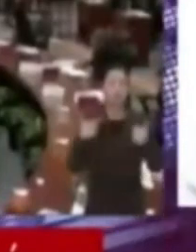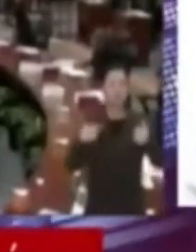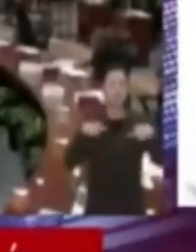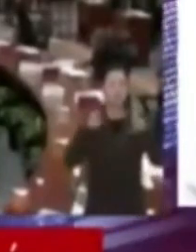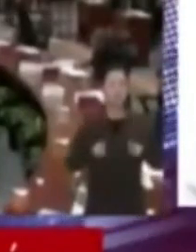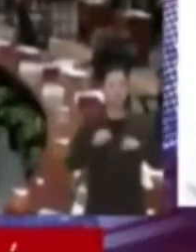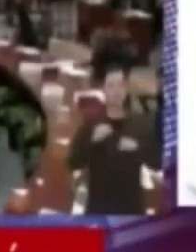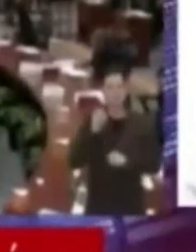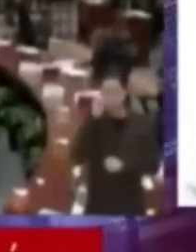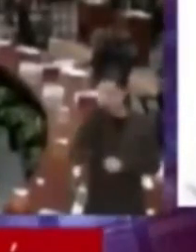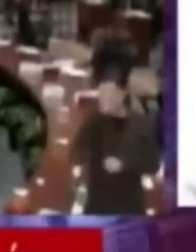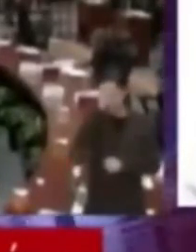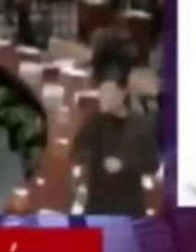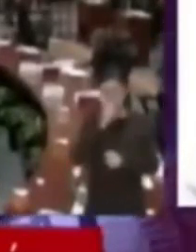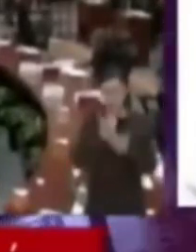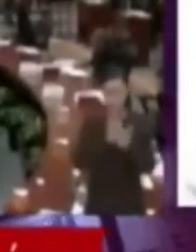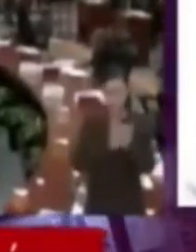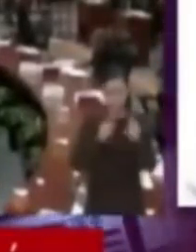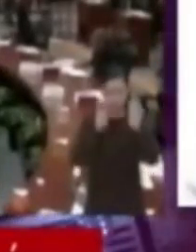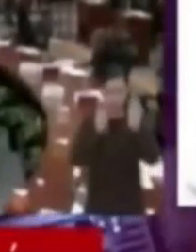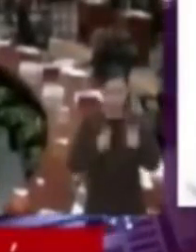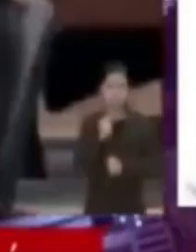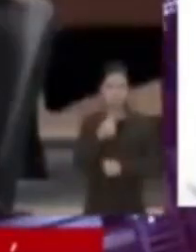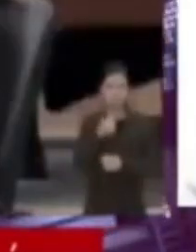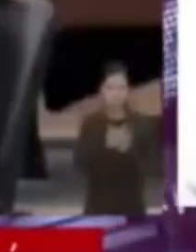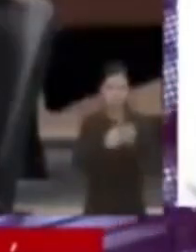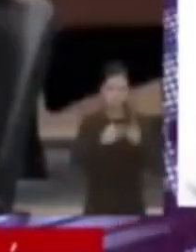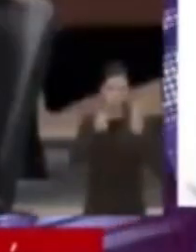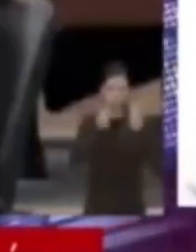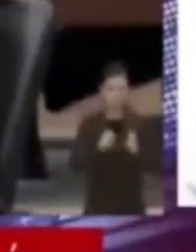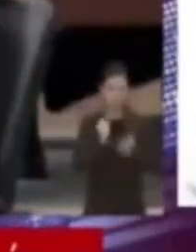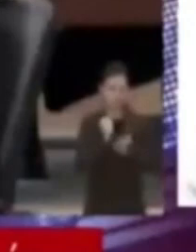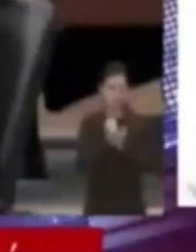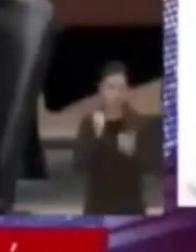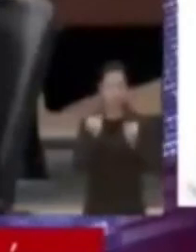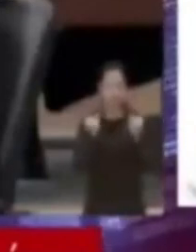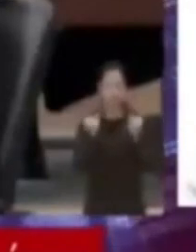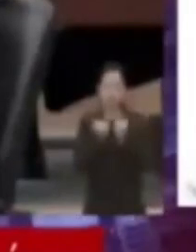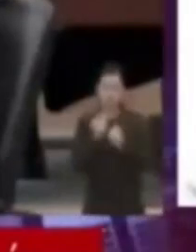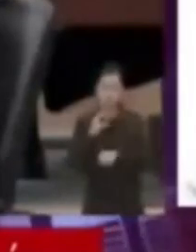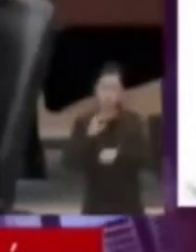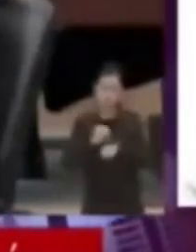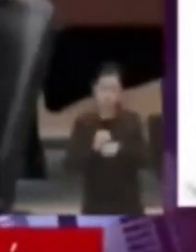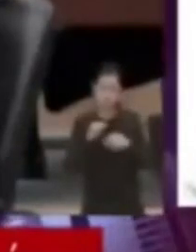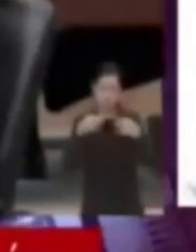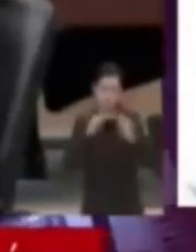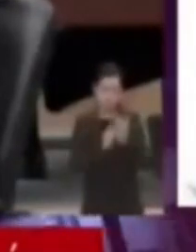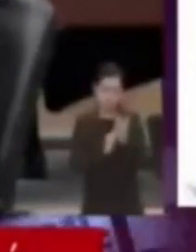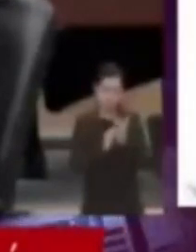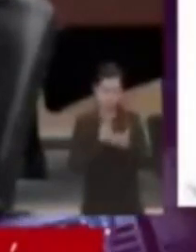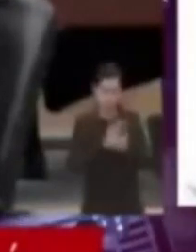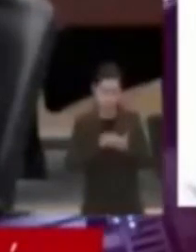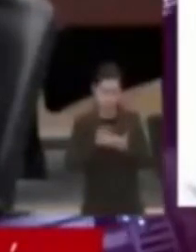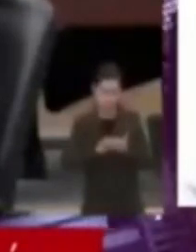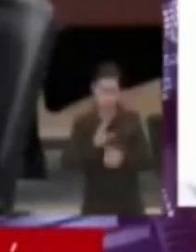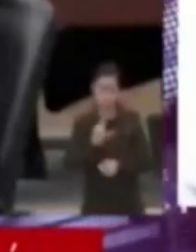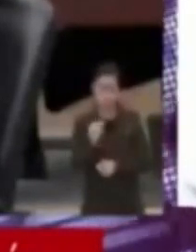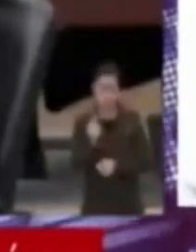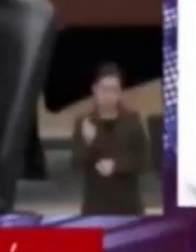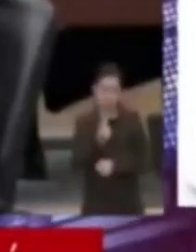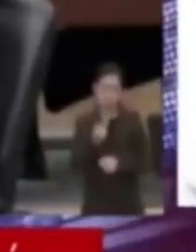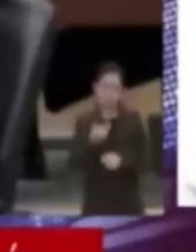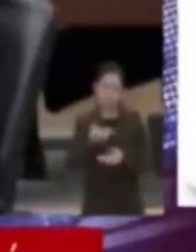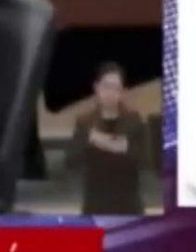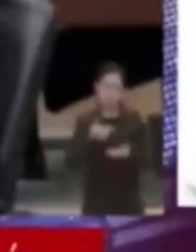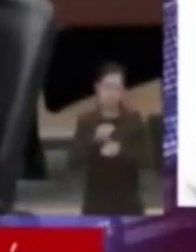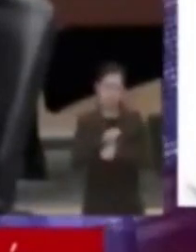días una contrapropuesta, que así le iban a nombrar. Era un poco la misma estrategia de la militarización de las reformas